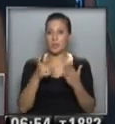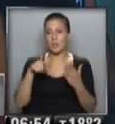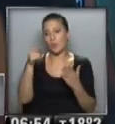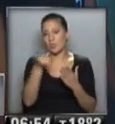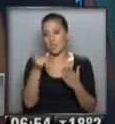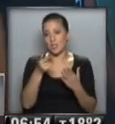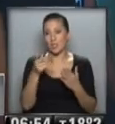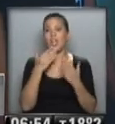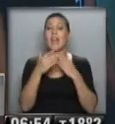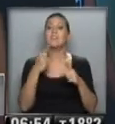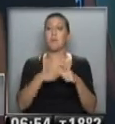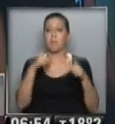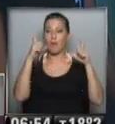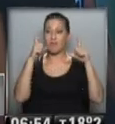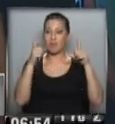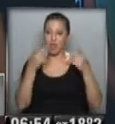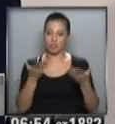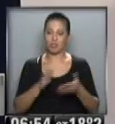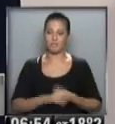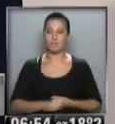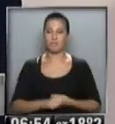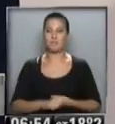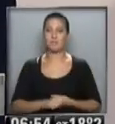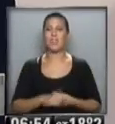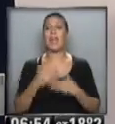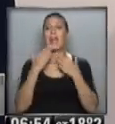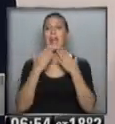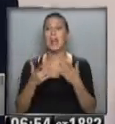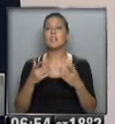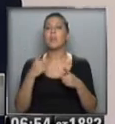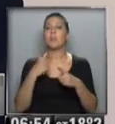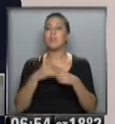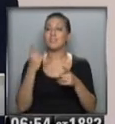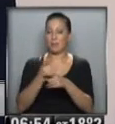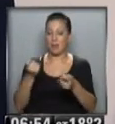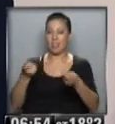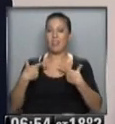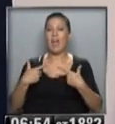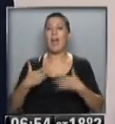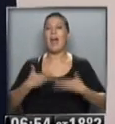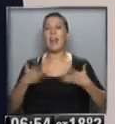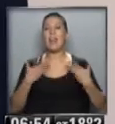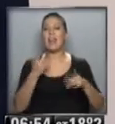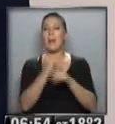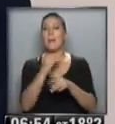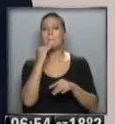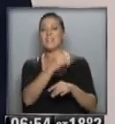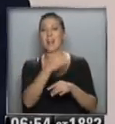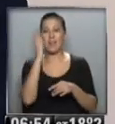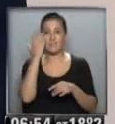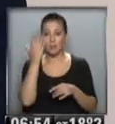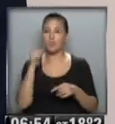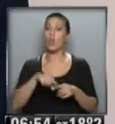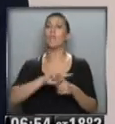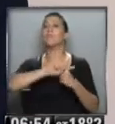ustedes dos. Gracias por la foto, por compartirla. Gracias por alegrarnos todas las mañanas con los mensajes que envían. Volvemos ya mismo en vivo al Congreso,